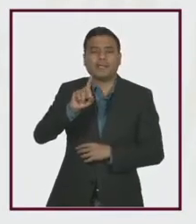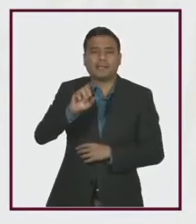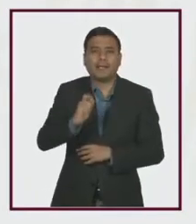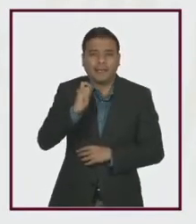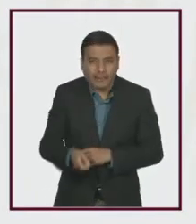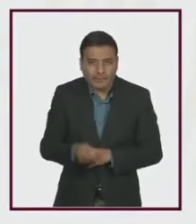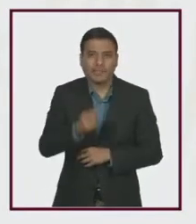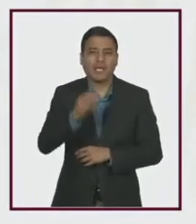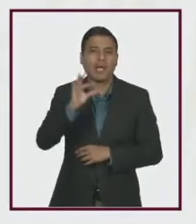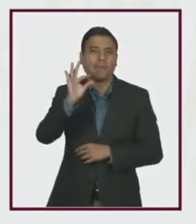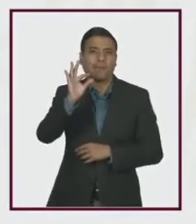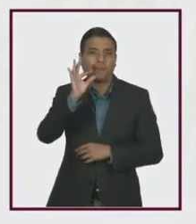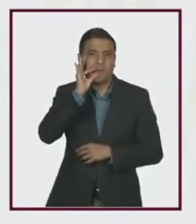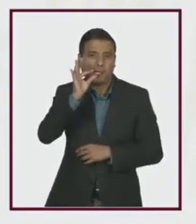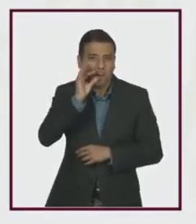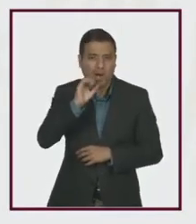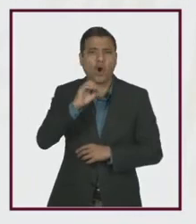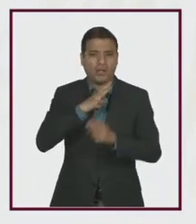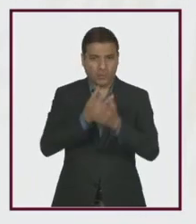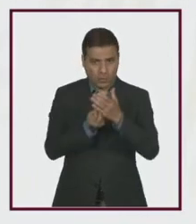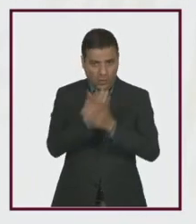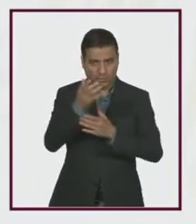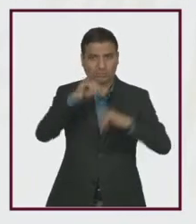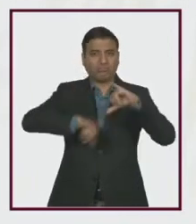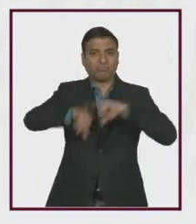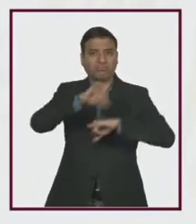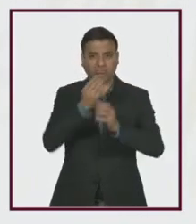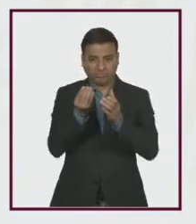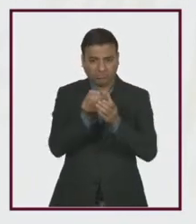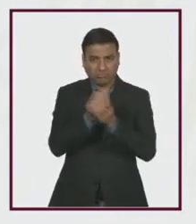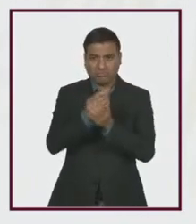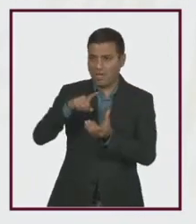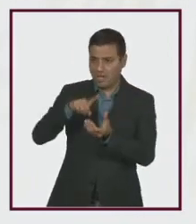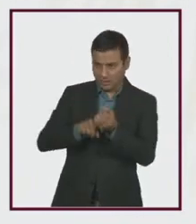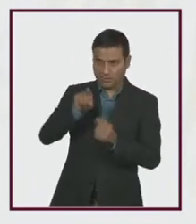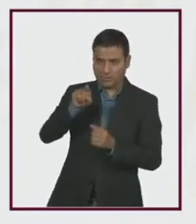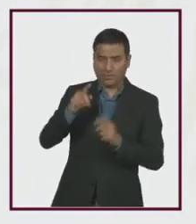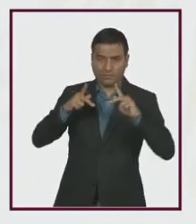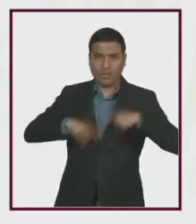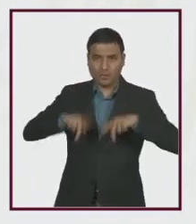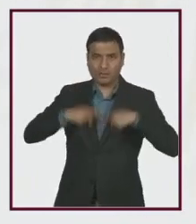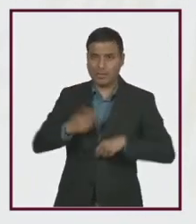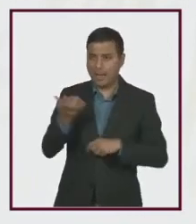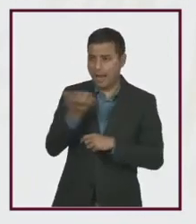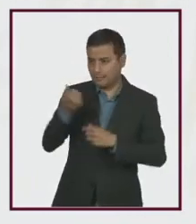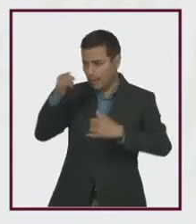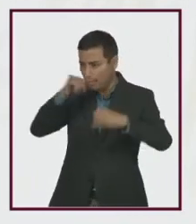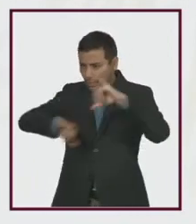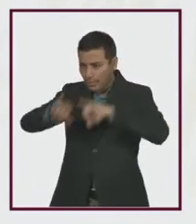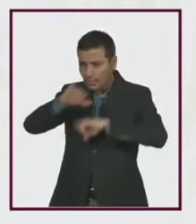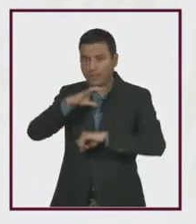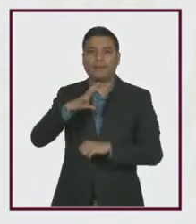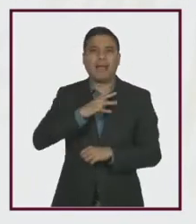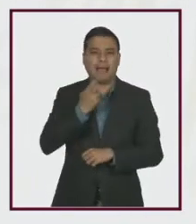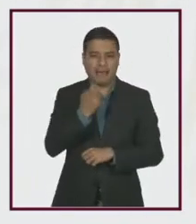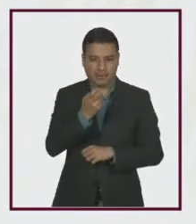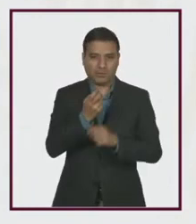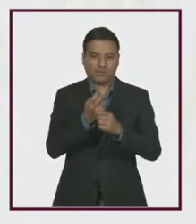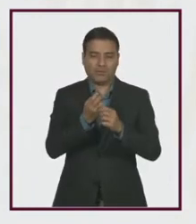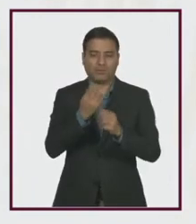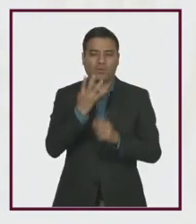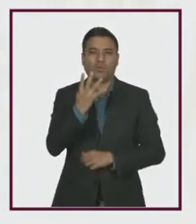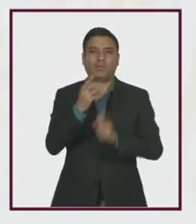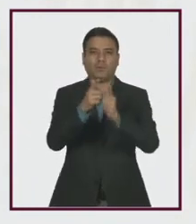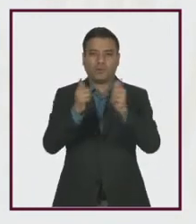cannabinoides sintéticos que sabemos ahora que ya se producen justo en laboratorios. Entonces, estos son ahora las nuevas clasificaciones. Todavía vamos a